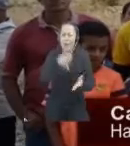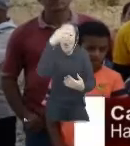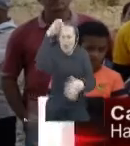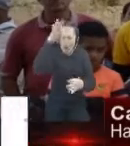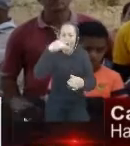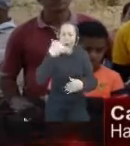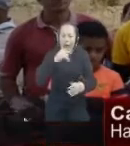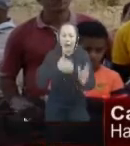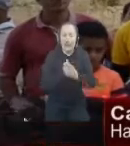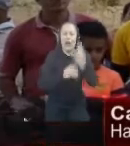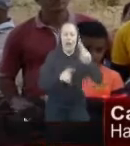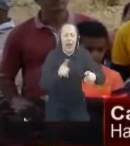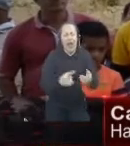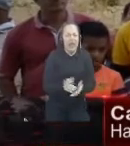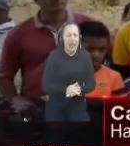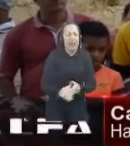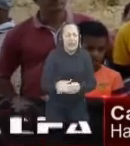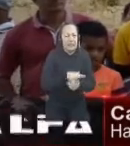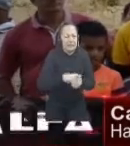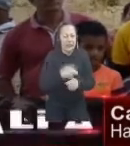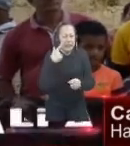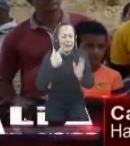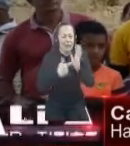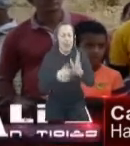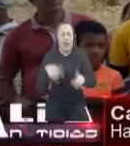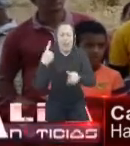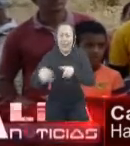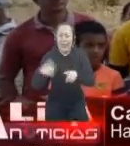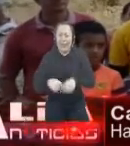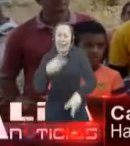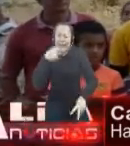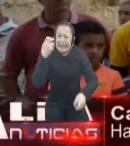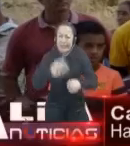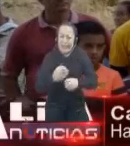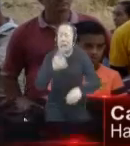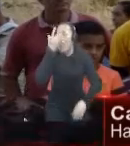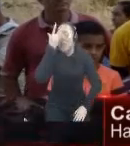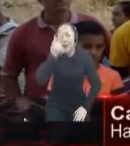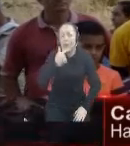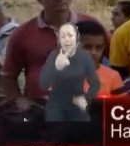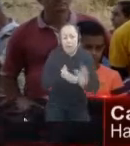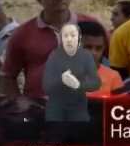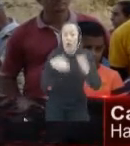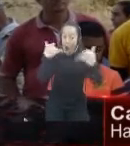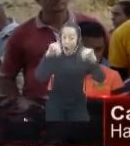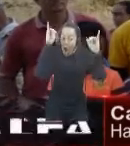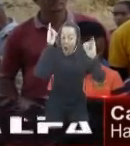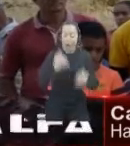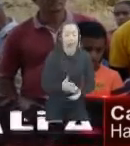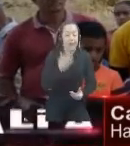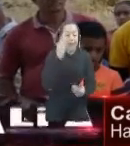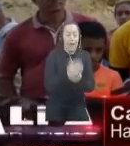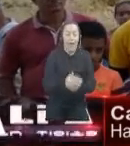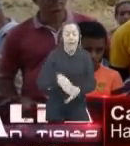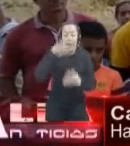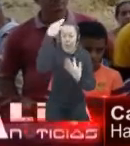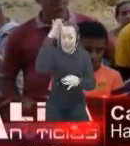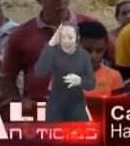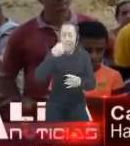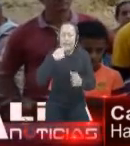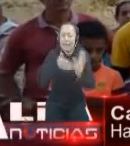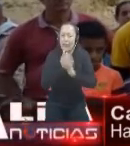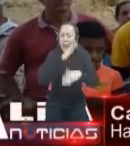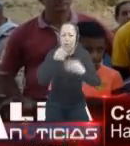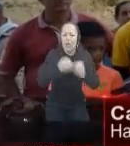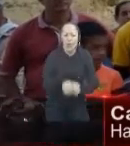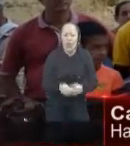es una de las situaciones que se ha presentado, con la que se ha presentado dificultad. ¿Por qué? Porque como tenemos escrituras, el valor